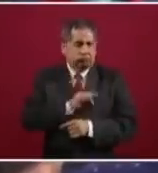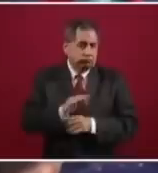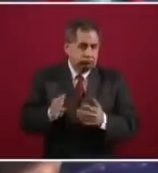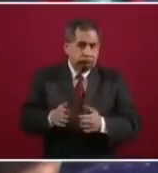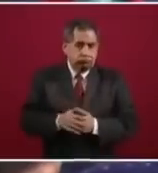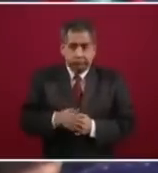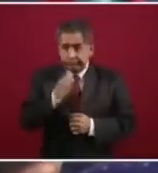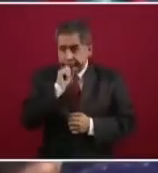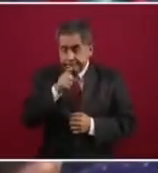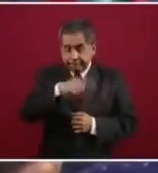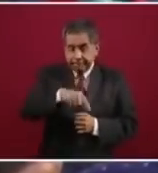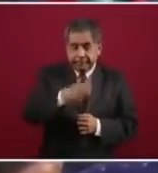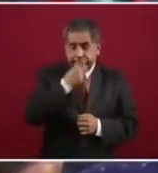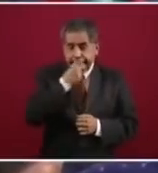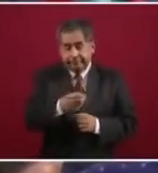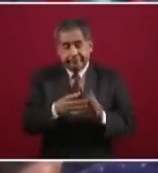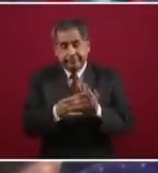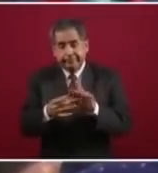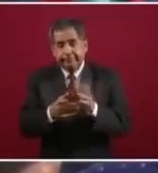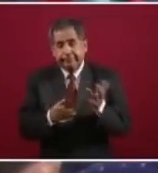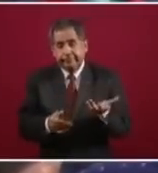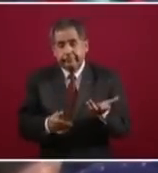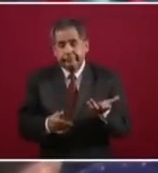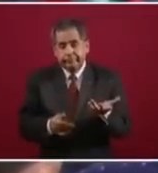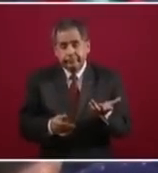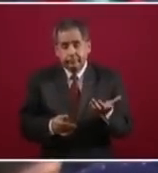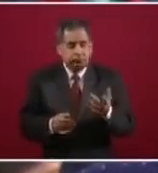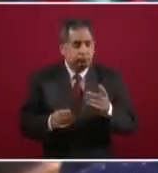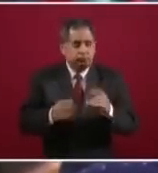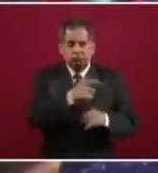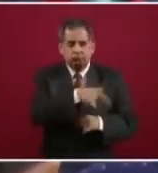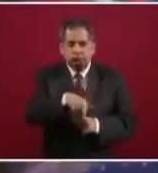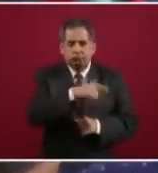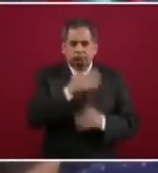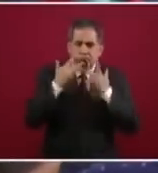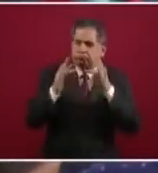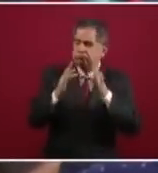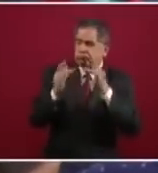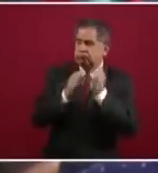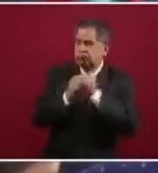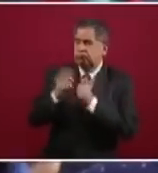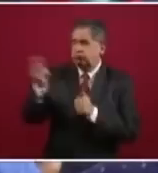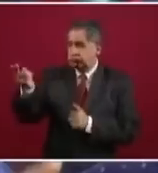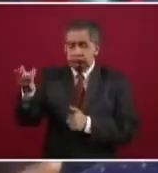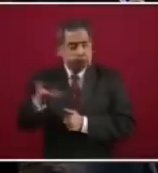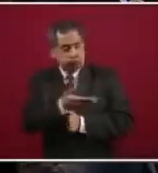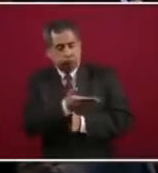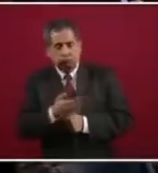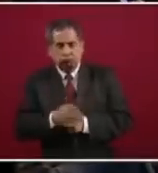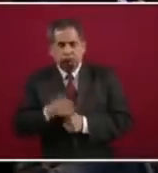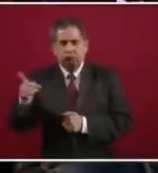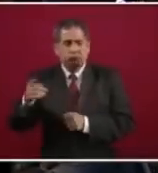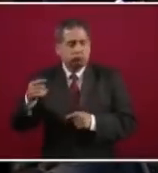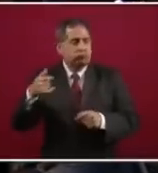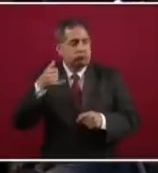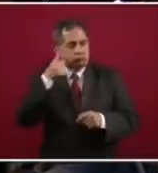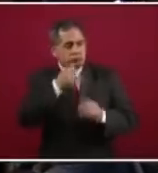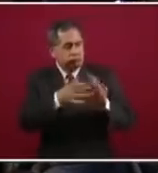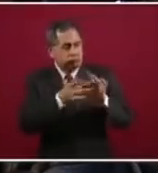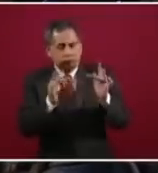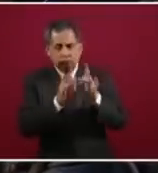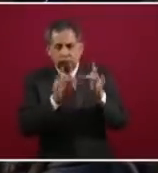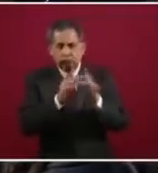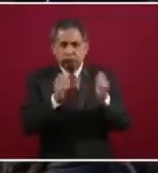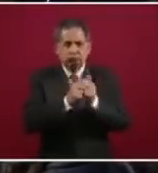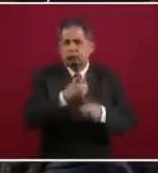también ellos mencionan que no hay una comunicación de usted con ellos. Si usted se ha reunido con